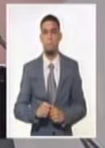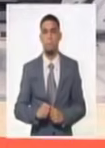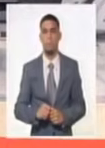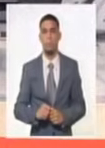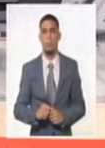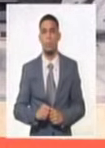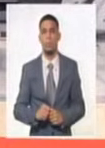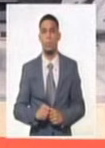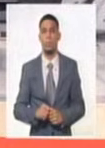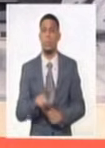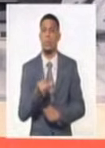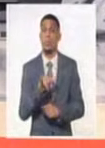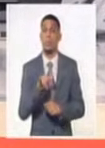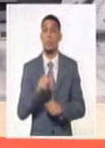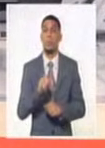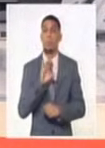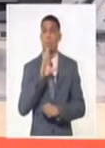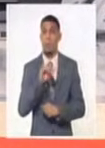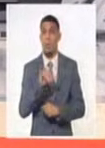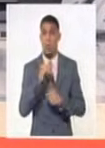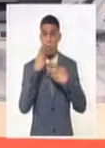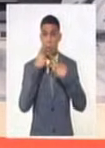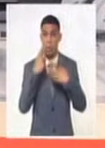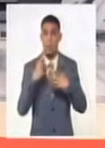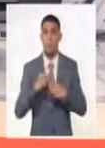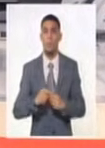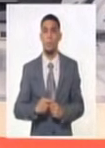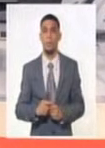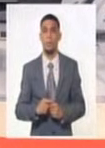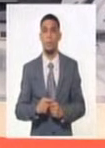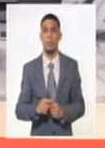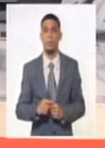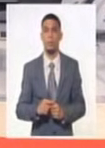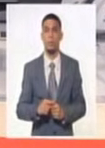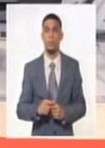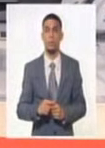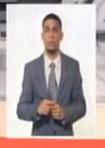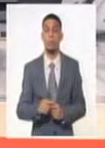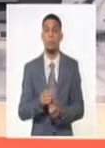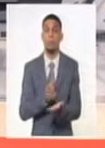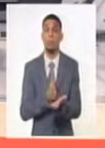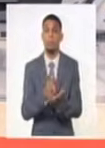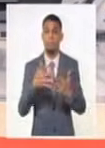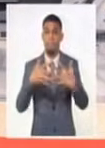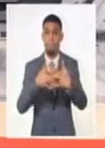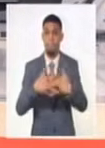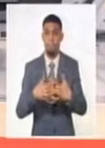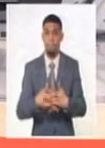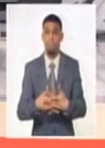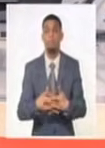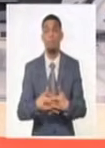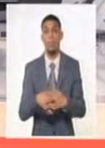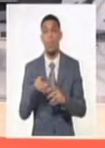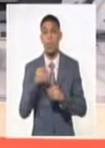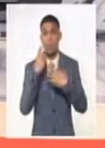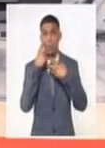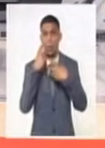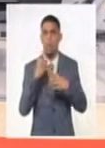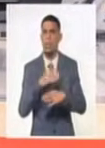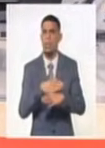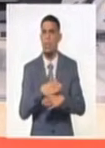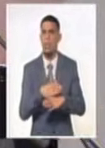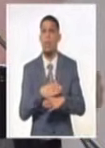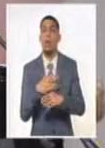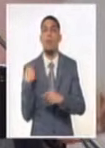desarrollo. Hay que decir también, bueno, por supuesto, mantener el vínculo de las tareas de impacto por lo que significa para la formación integral de los